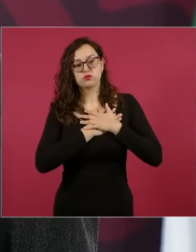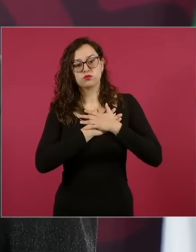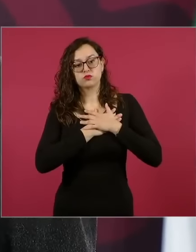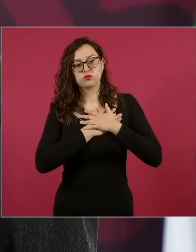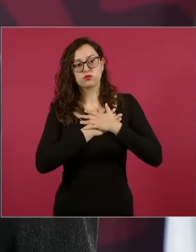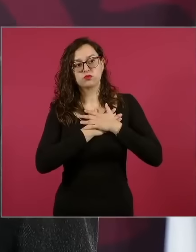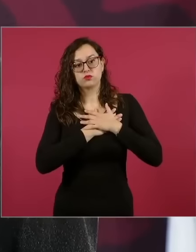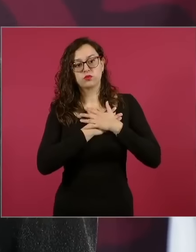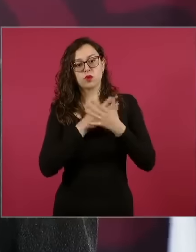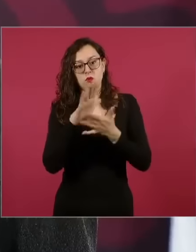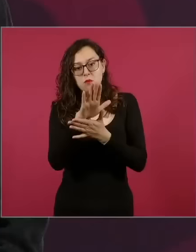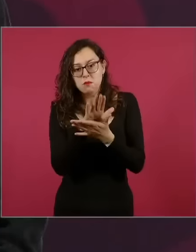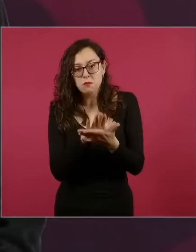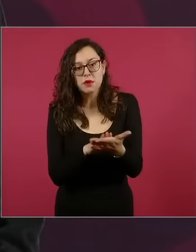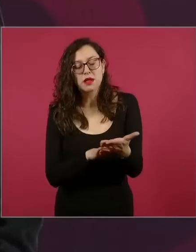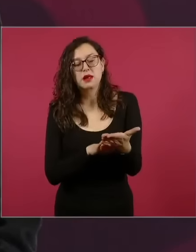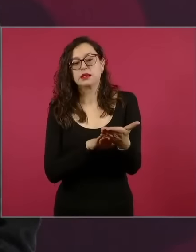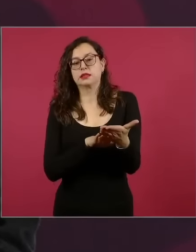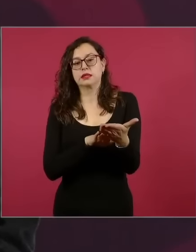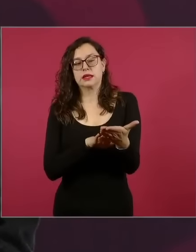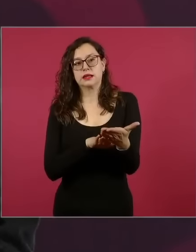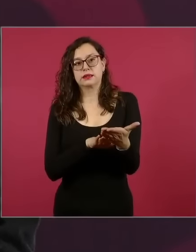de humildad,